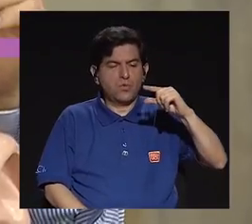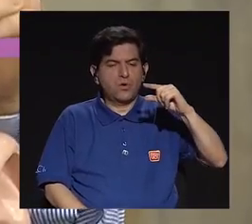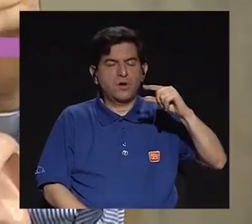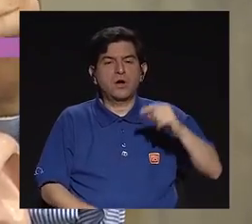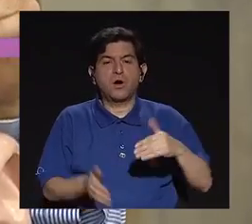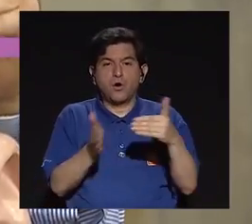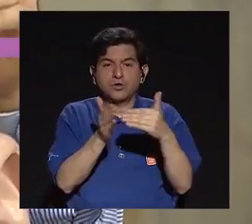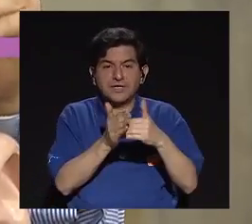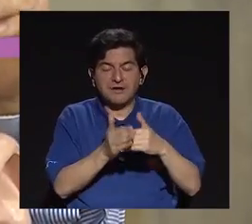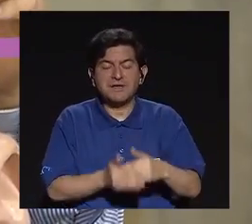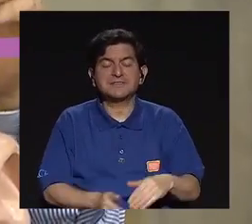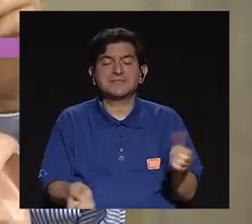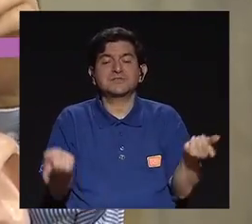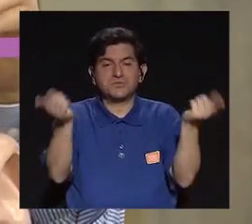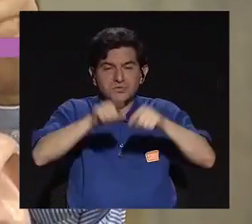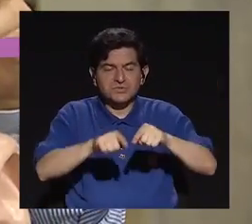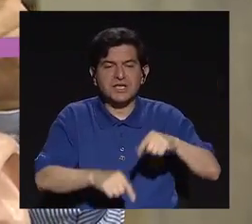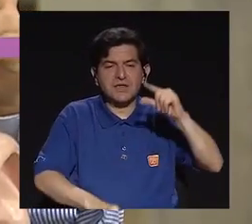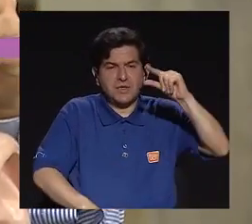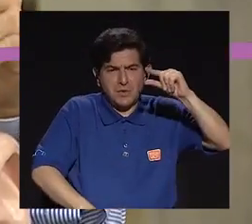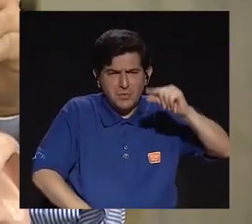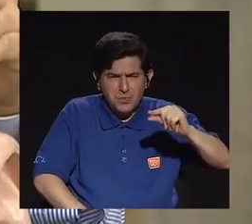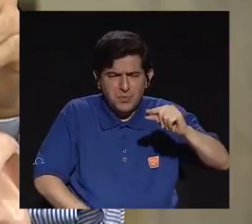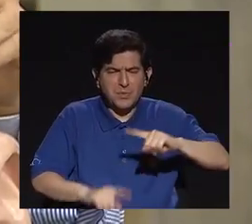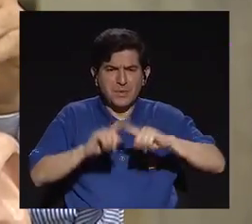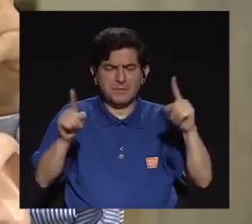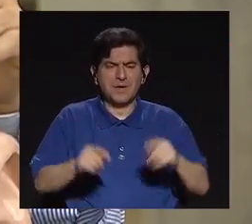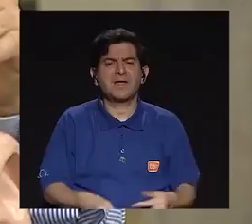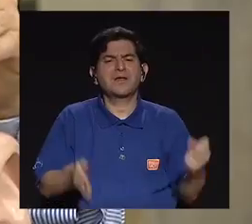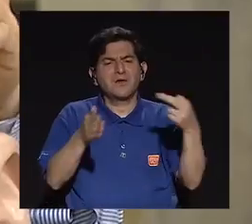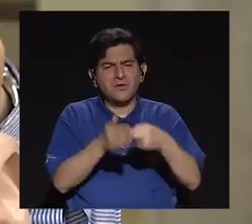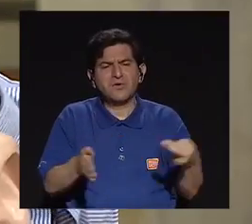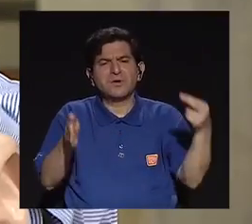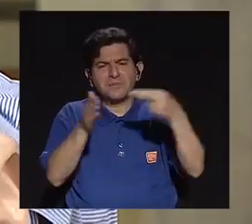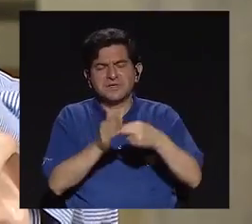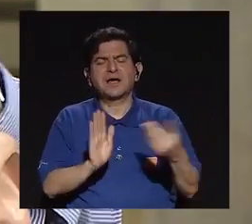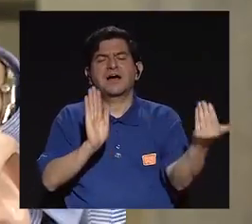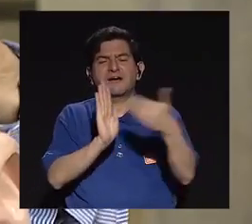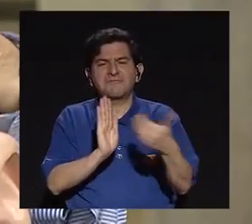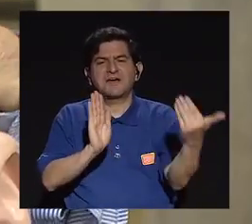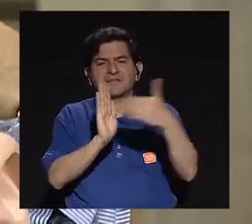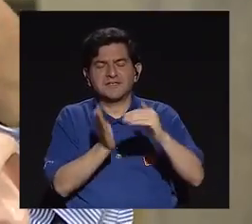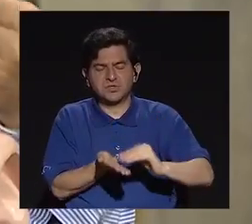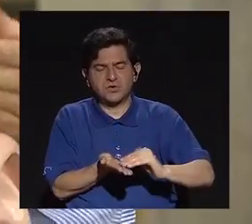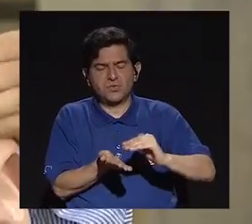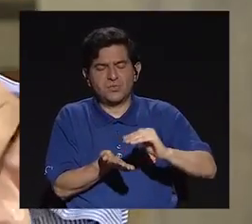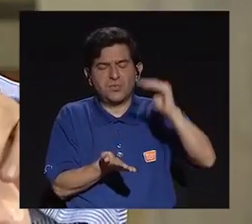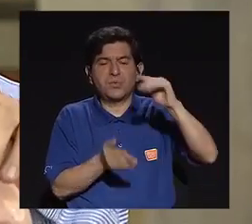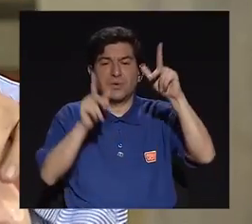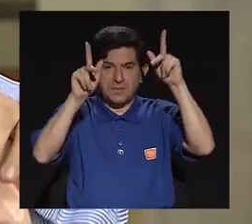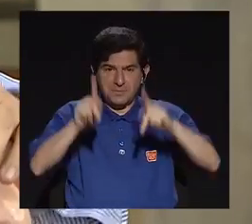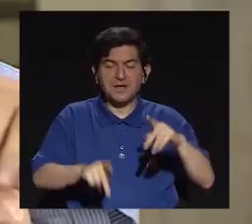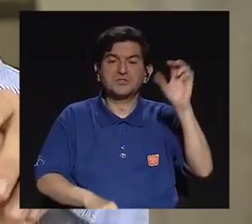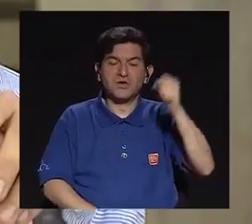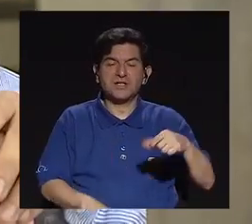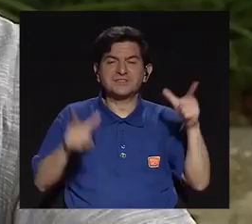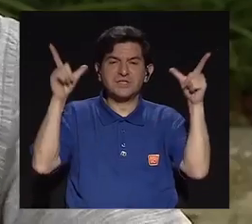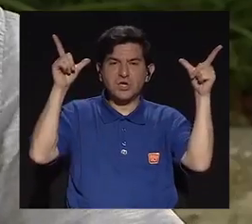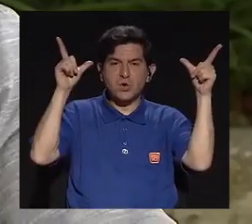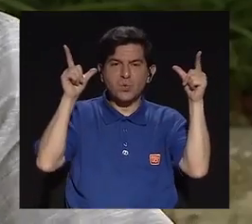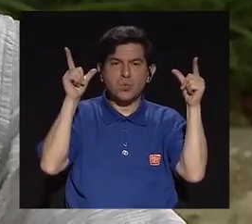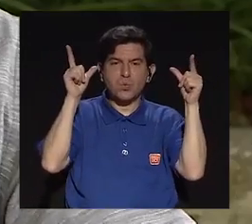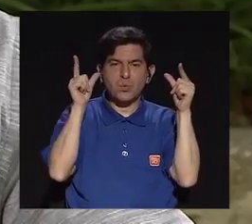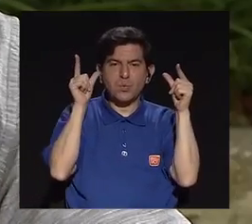poquito, pero cada crisis va a ir dejándole una secuela. Entonces, esa persona sí va a cursar con una pérdida progresiva de la audición. ¿Cuál es